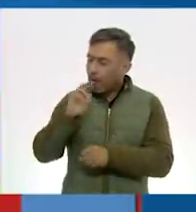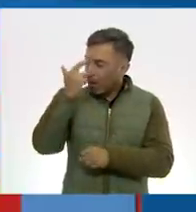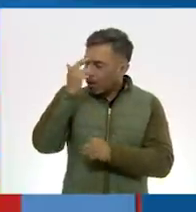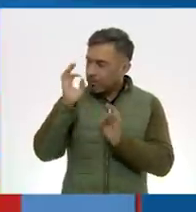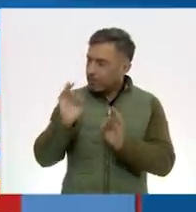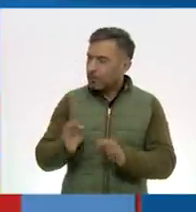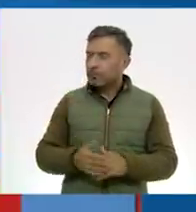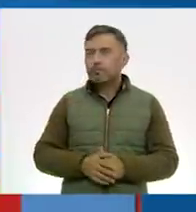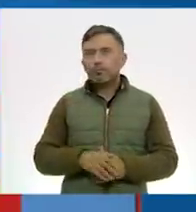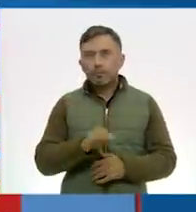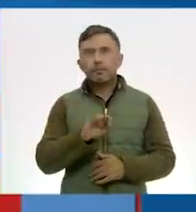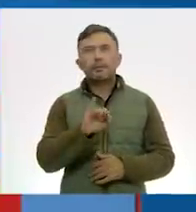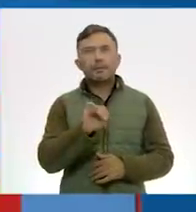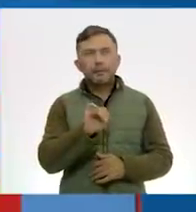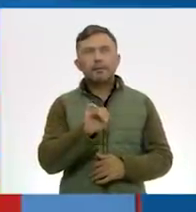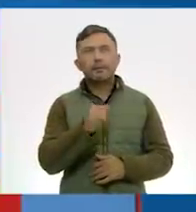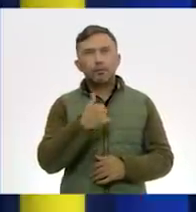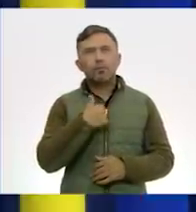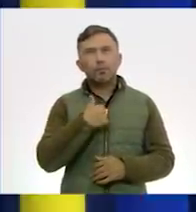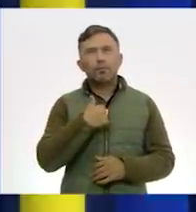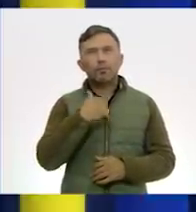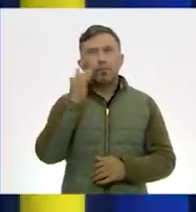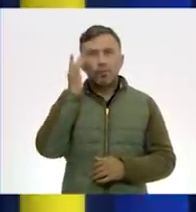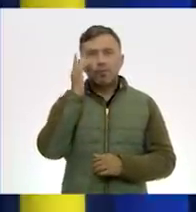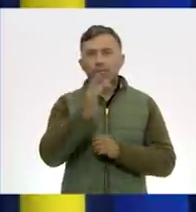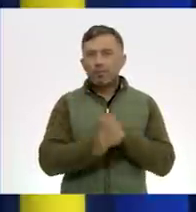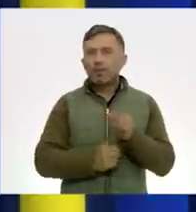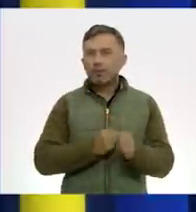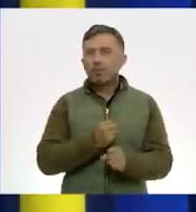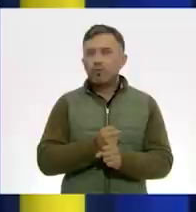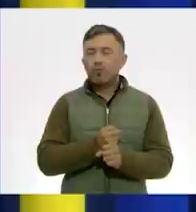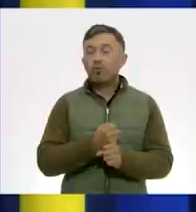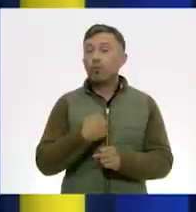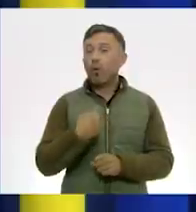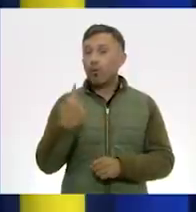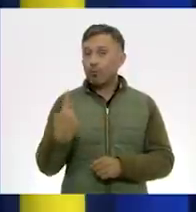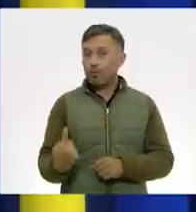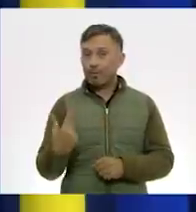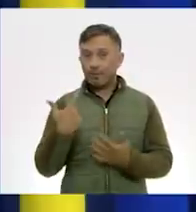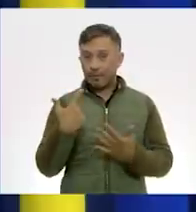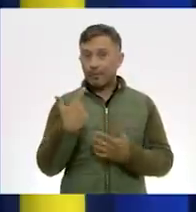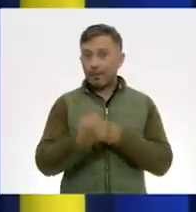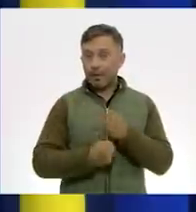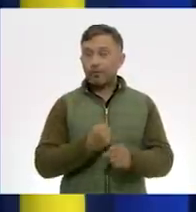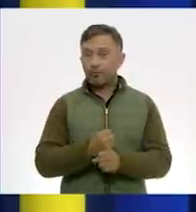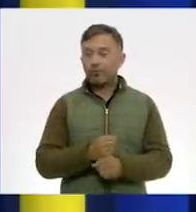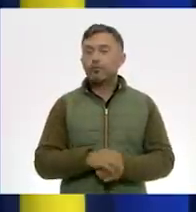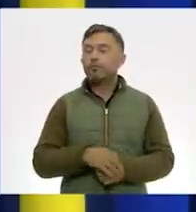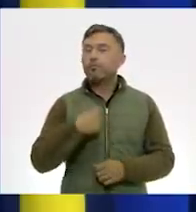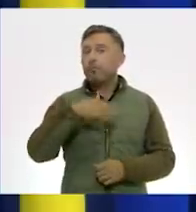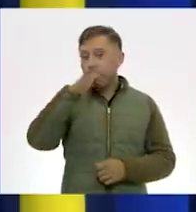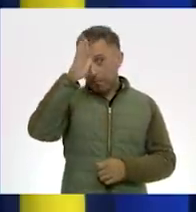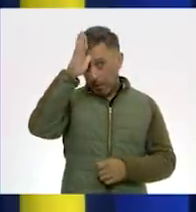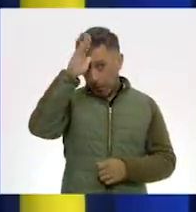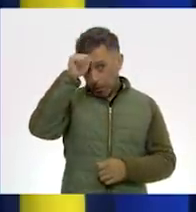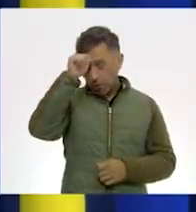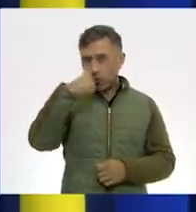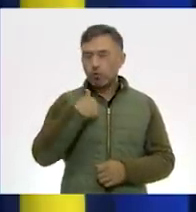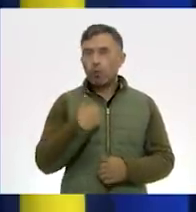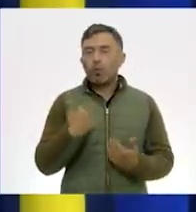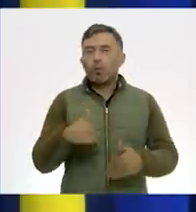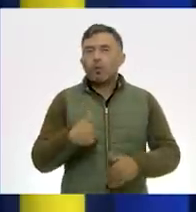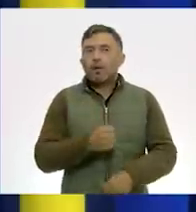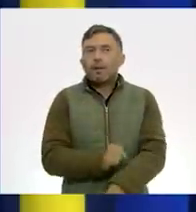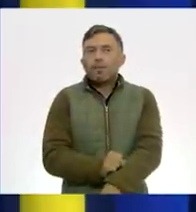festejado? Sí, uno mío. Tenía 7 años y me acuerdo que yo estaba muy emocionada y yo a